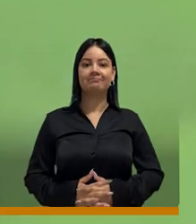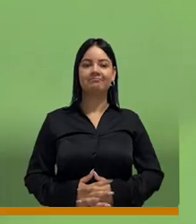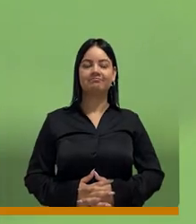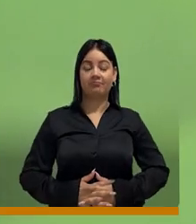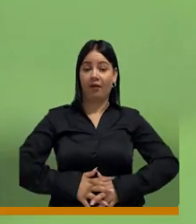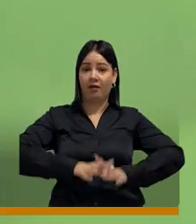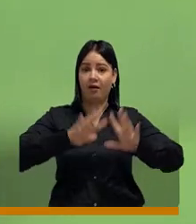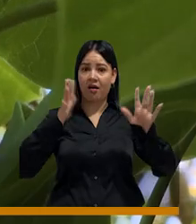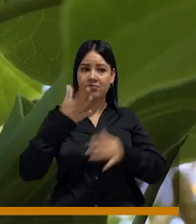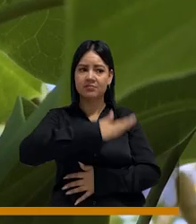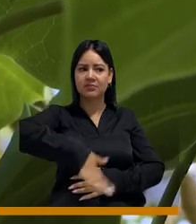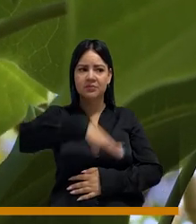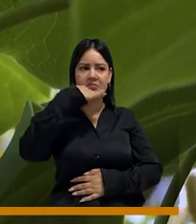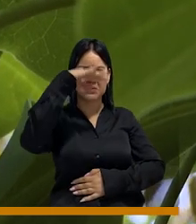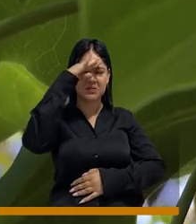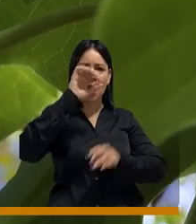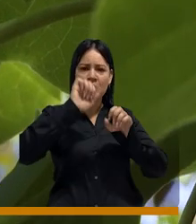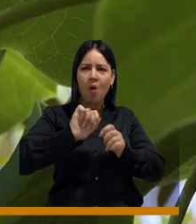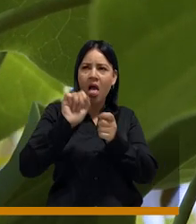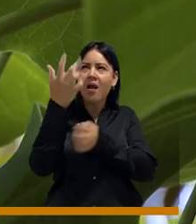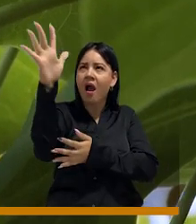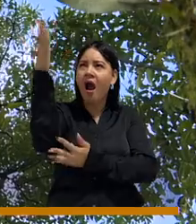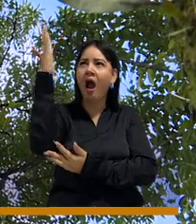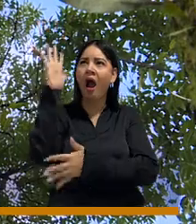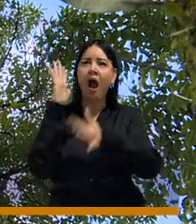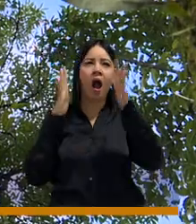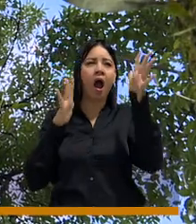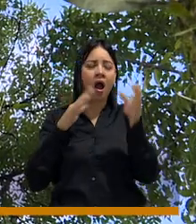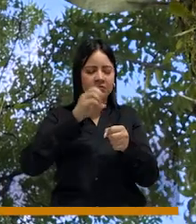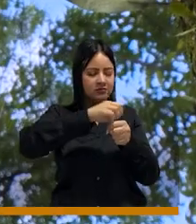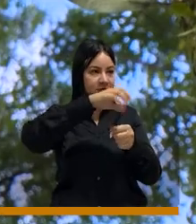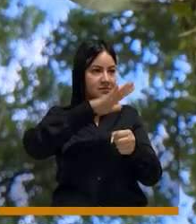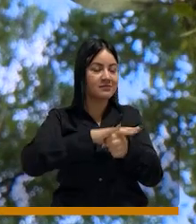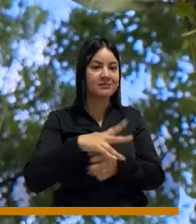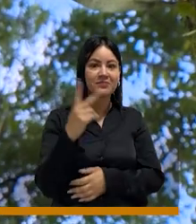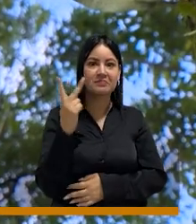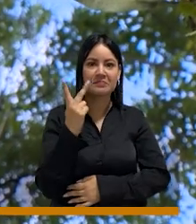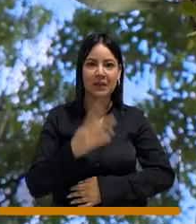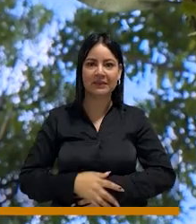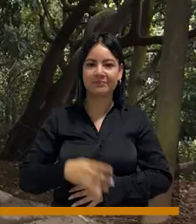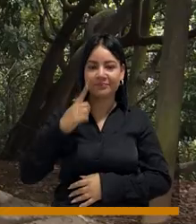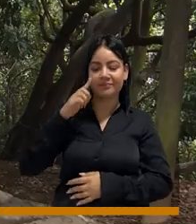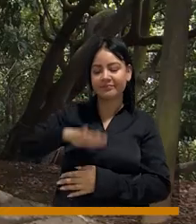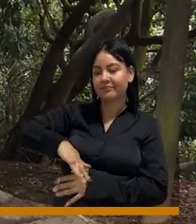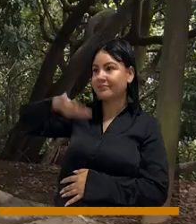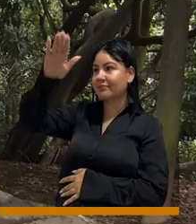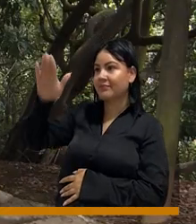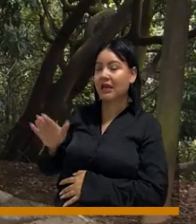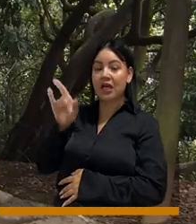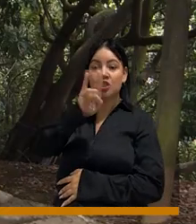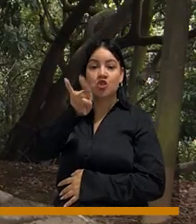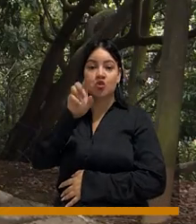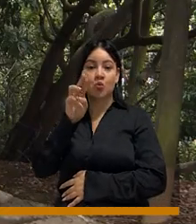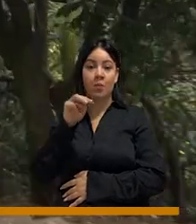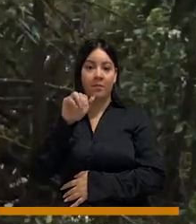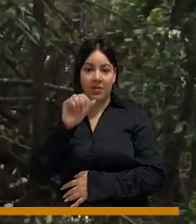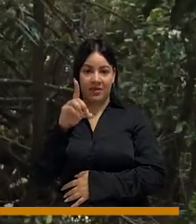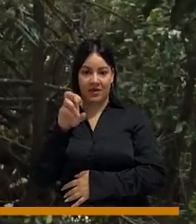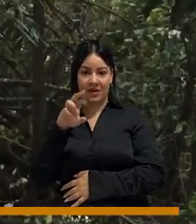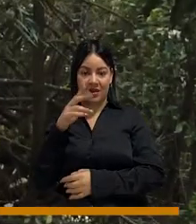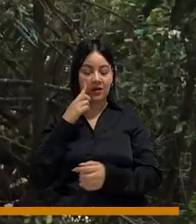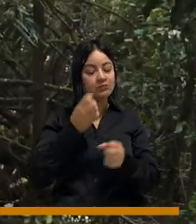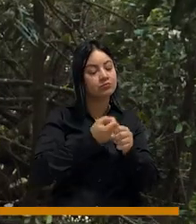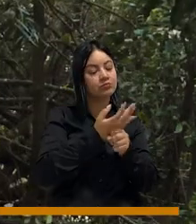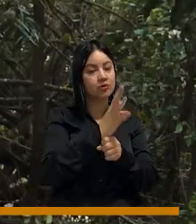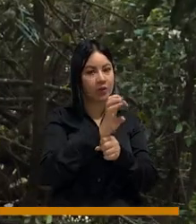Medellín tiene todo para convertirse en un distrito verde. Estamos acá desde el Cerro Tutelar La Somadera, entre la Comuna 9 y 10 de